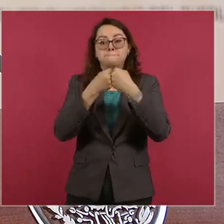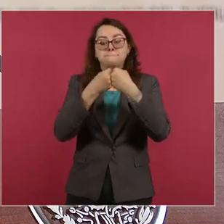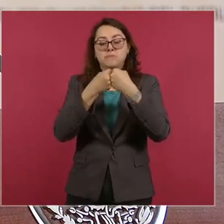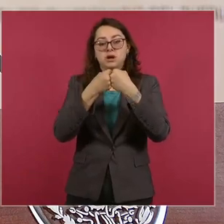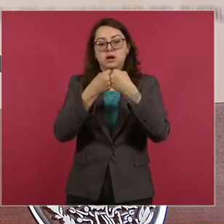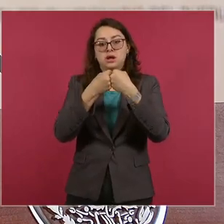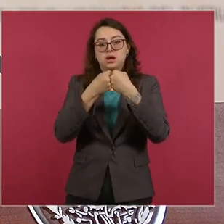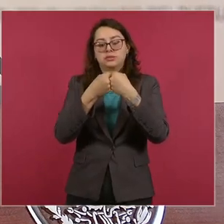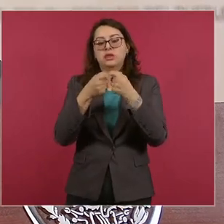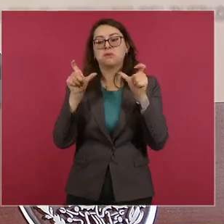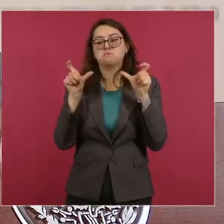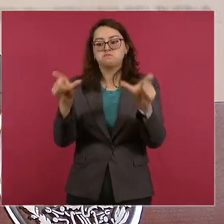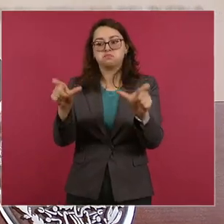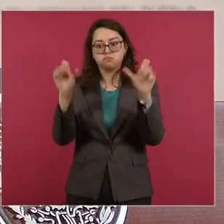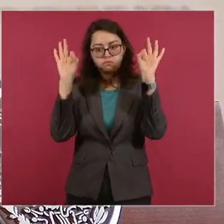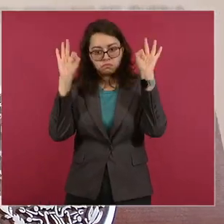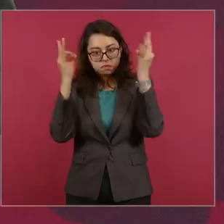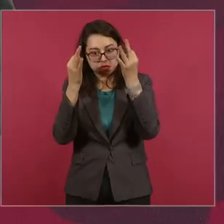en aduanas